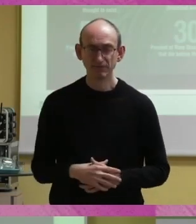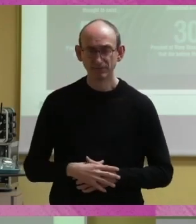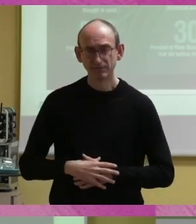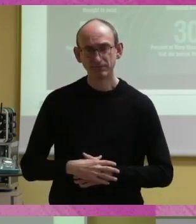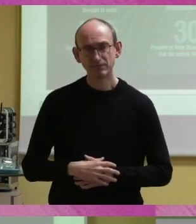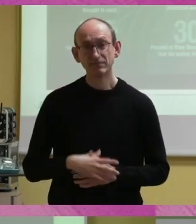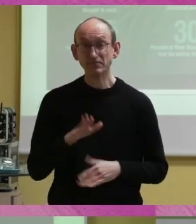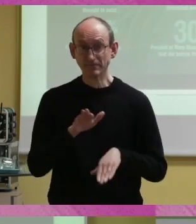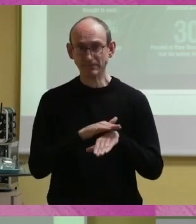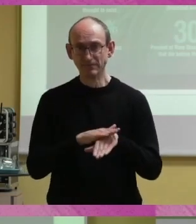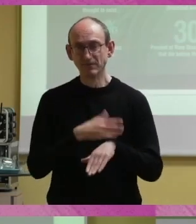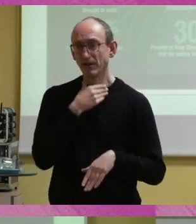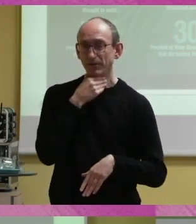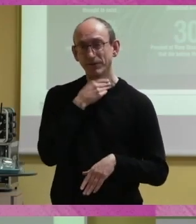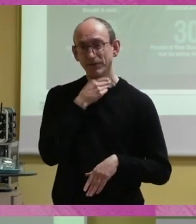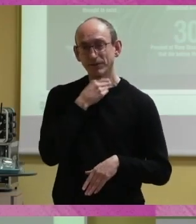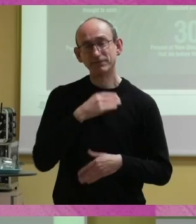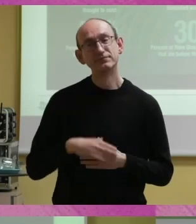Disculpad.